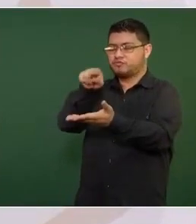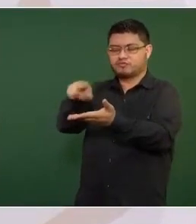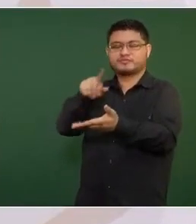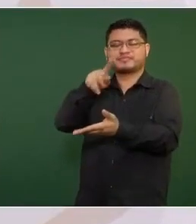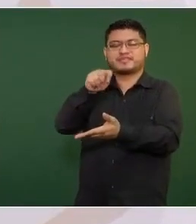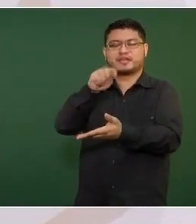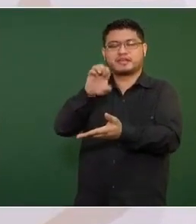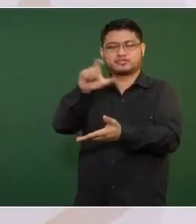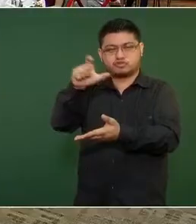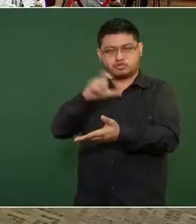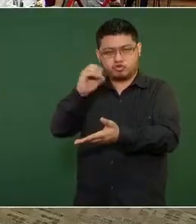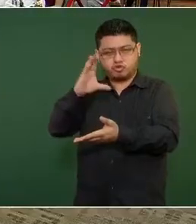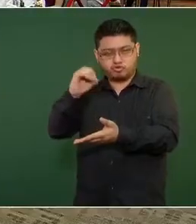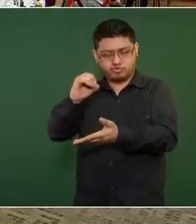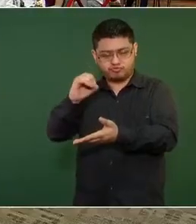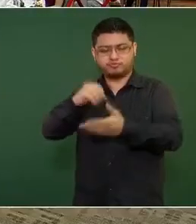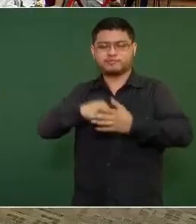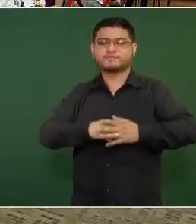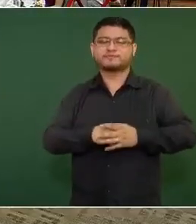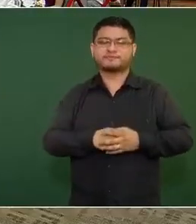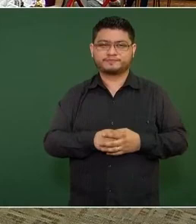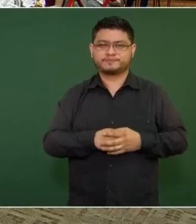pueden.